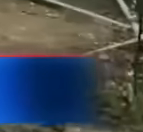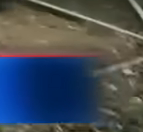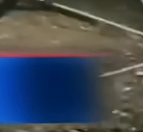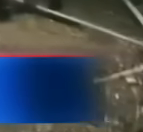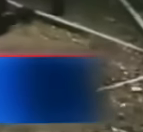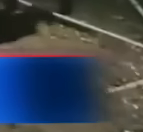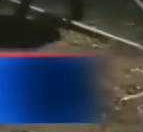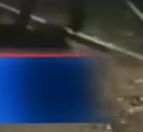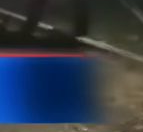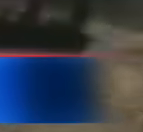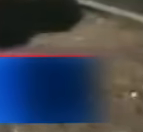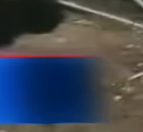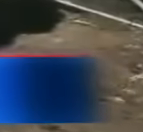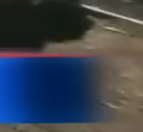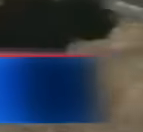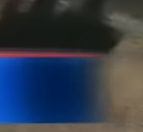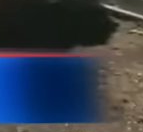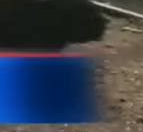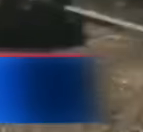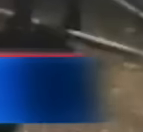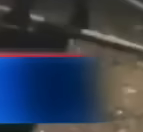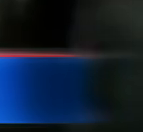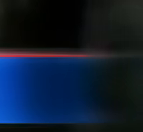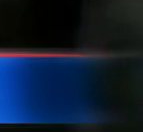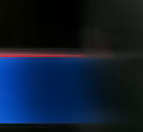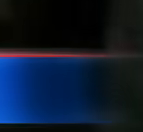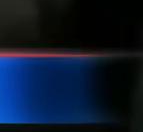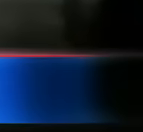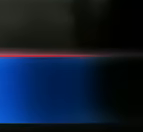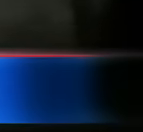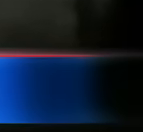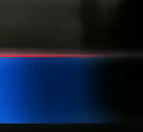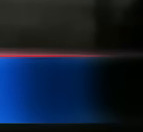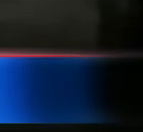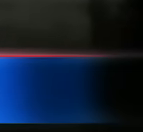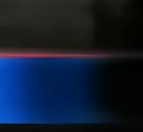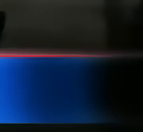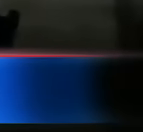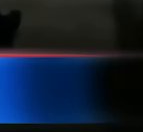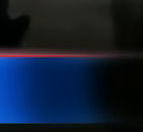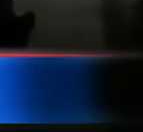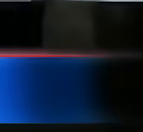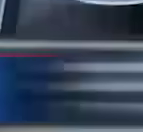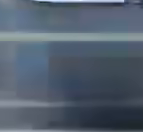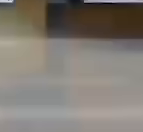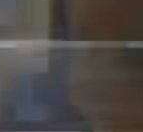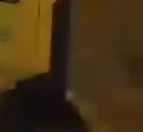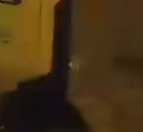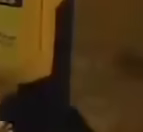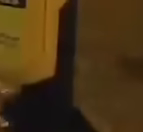Allanamientos en el norte de Guayaquil para desarticular agrupaciones narcoterroristas.